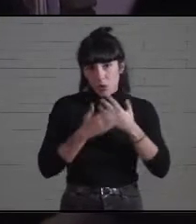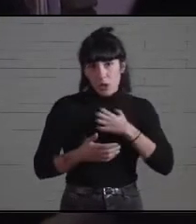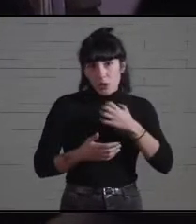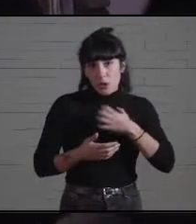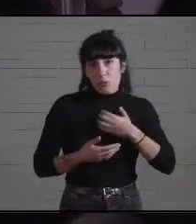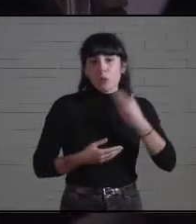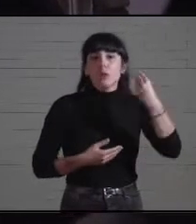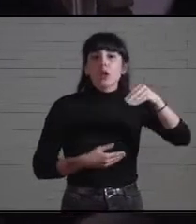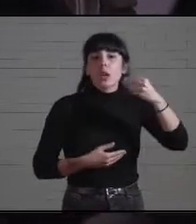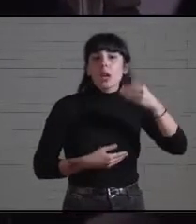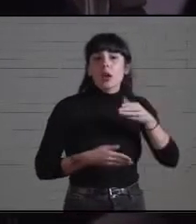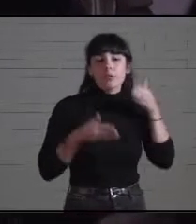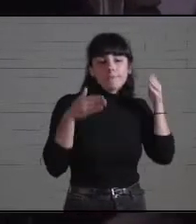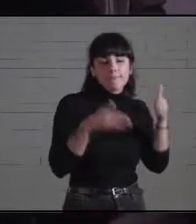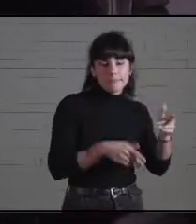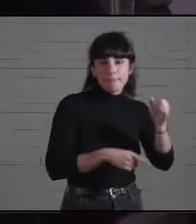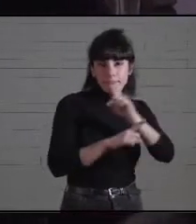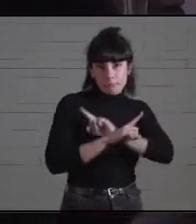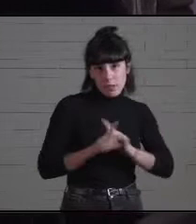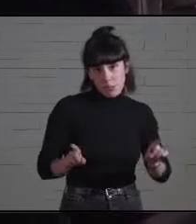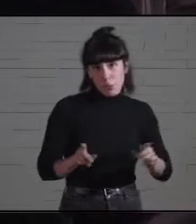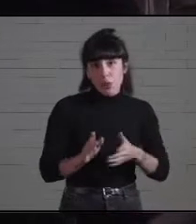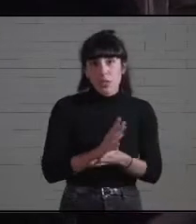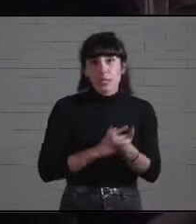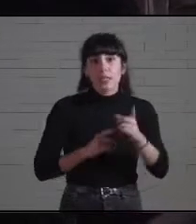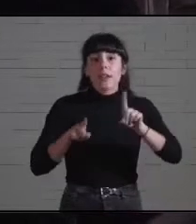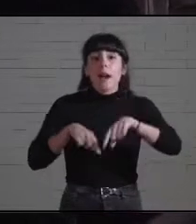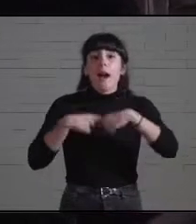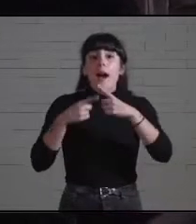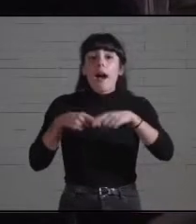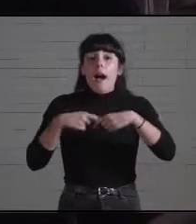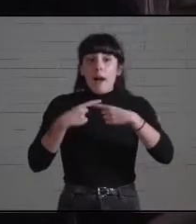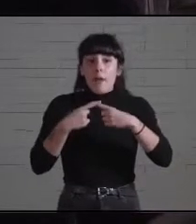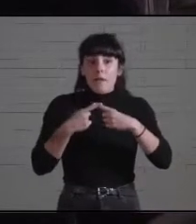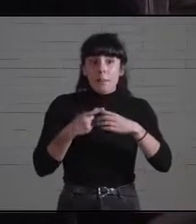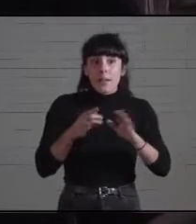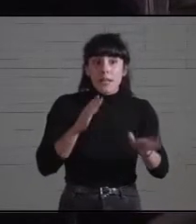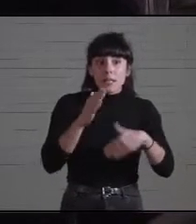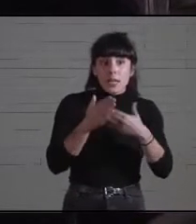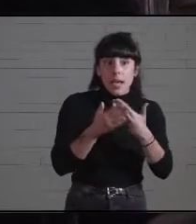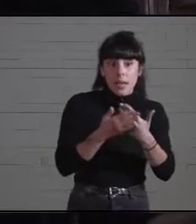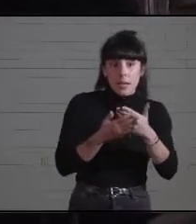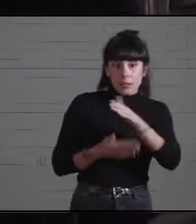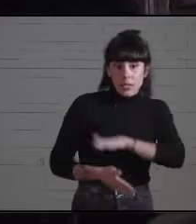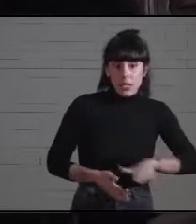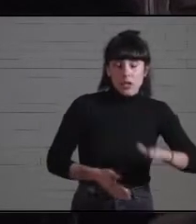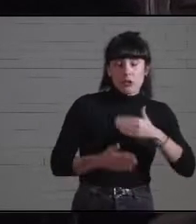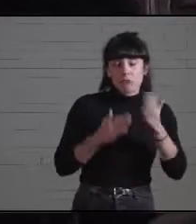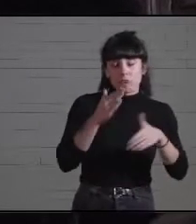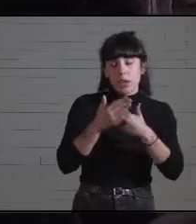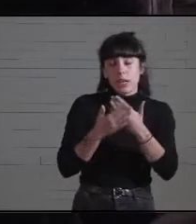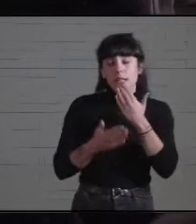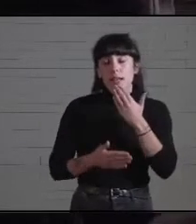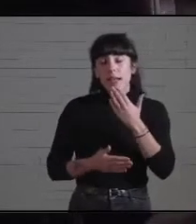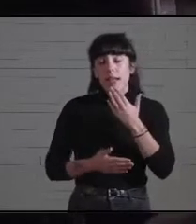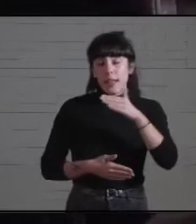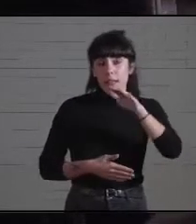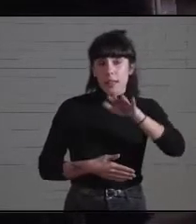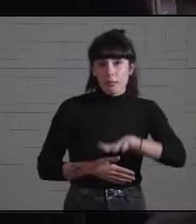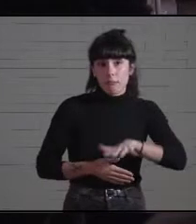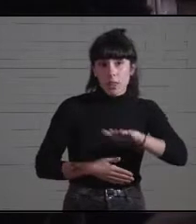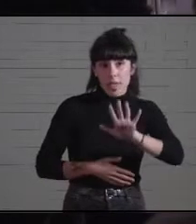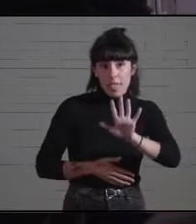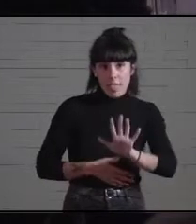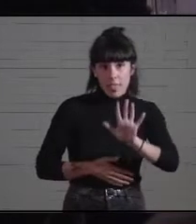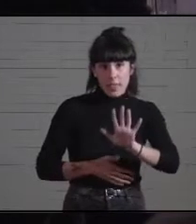temprana. Y la submuestra de familia con menores hasta 5 años ha sido de 250 familias, bueno,